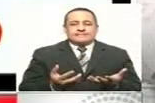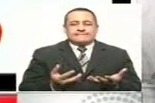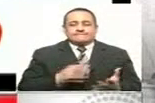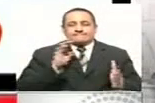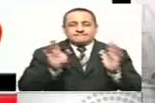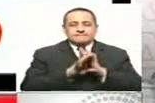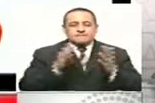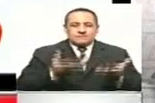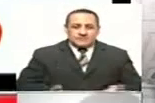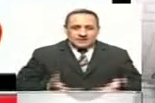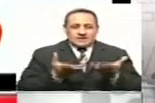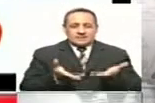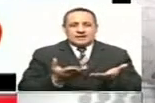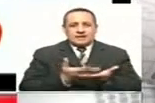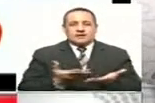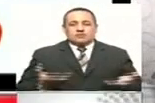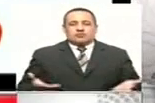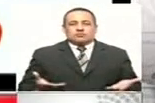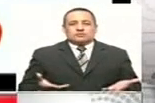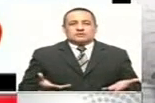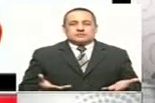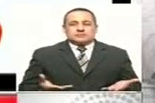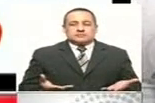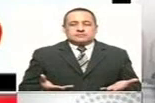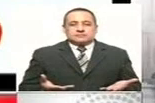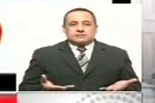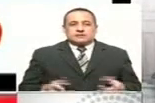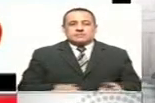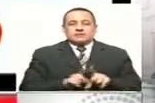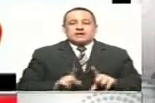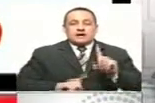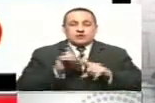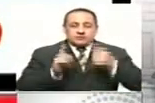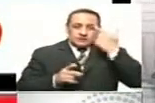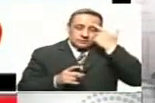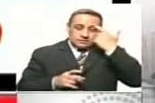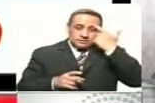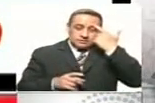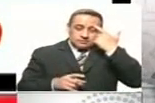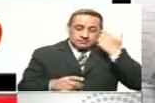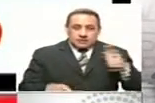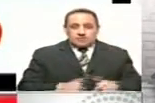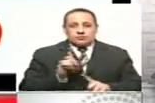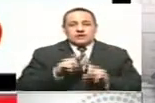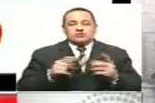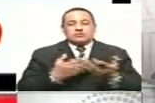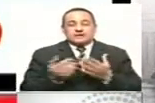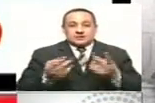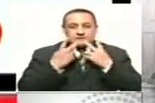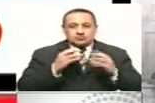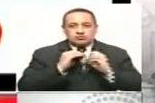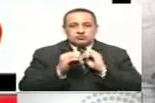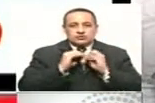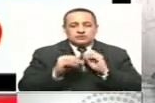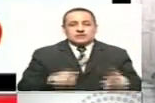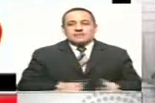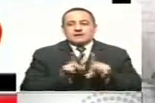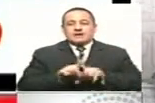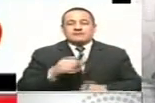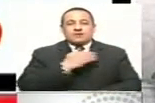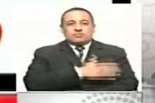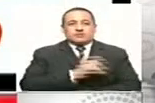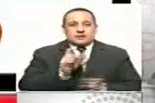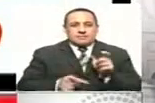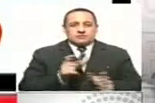digamos, asignar recursos a aquellos productos que sean medibles concretamente, ¿no?, a favor de la